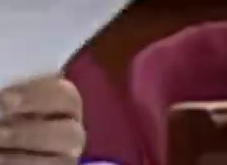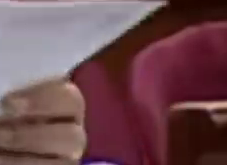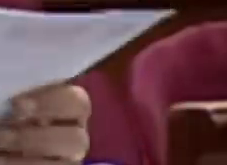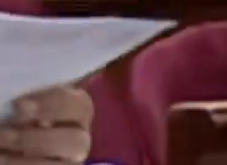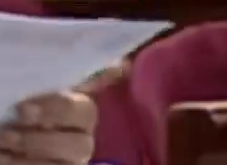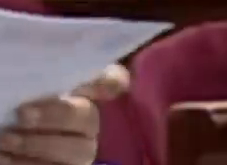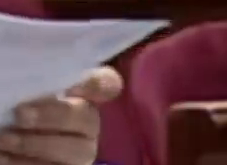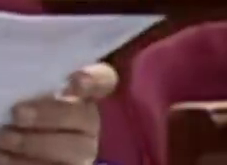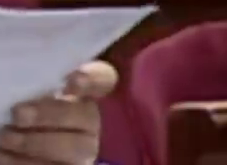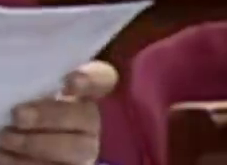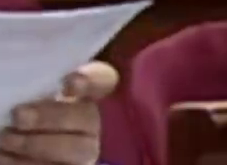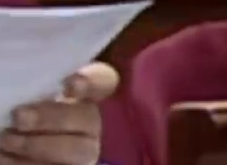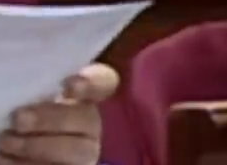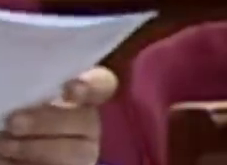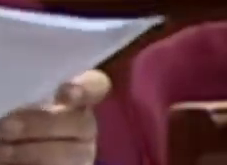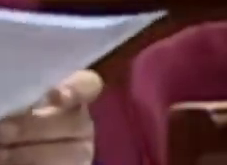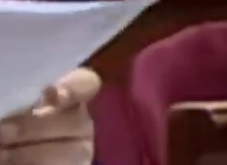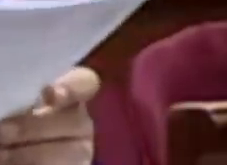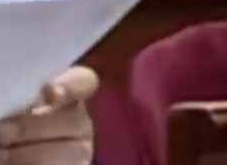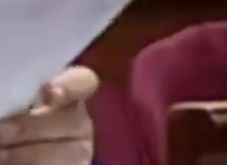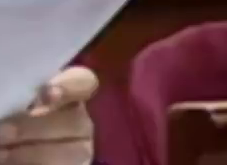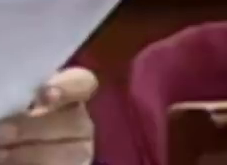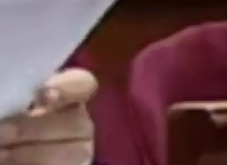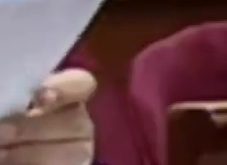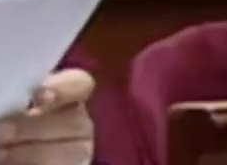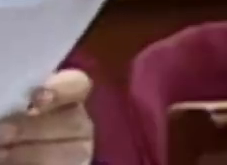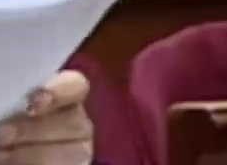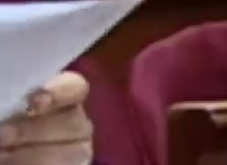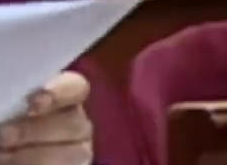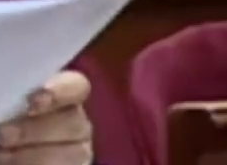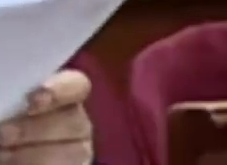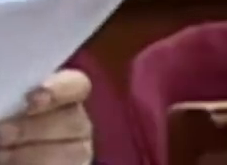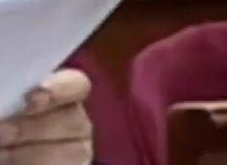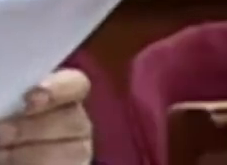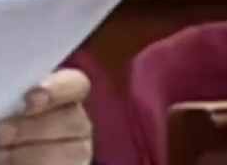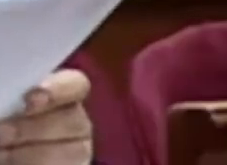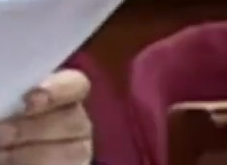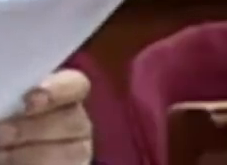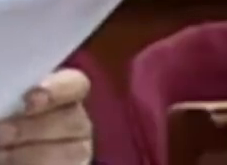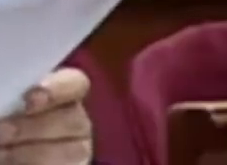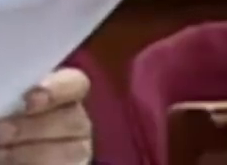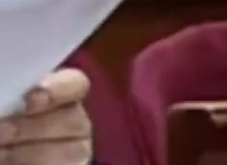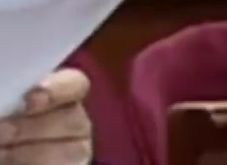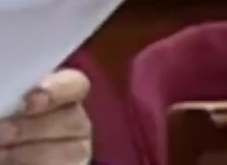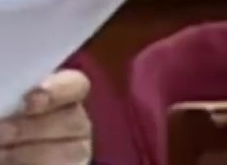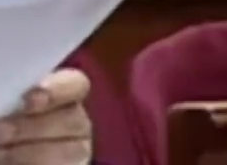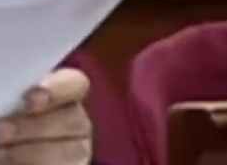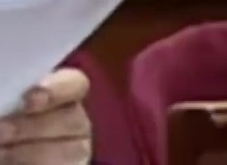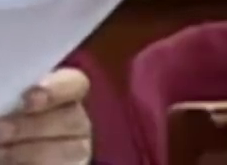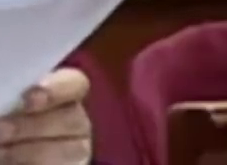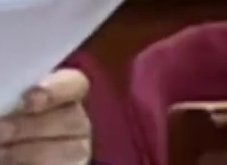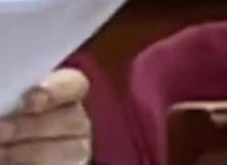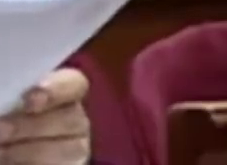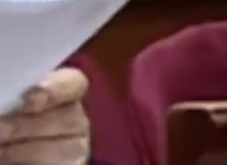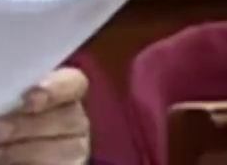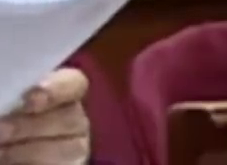De tal manera que yo exijo que se responda a este